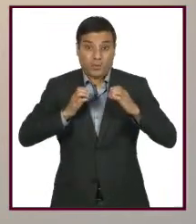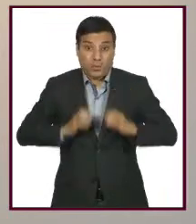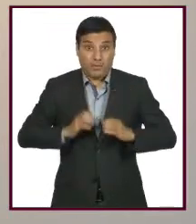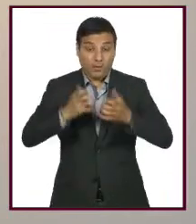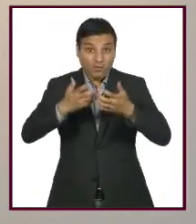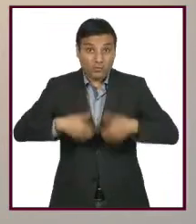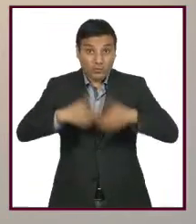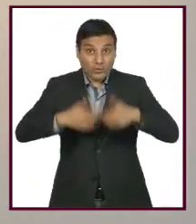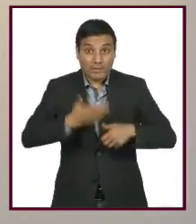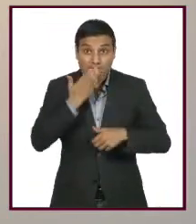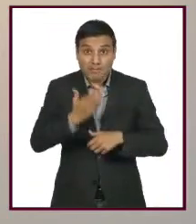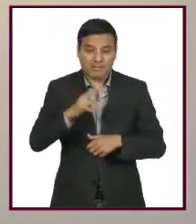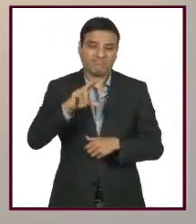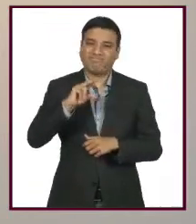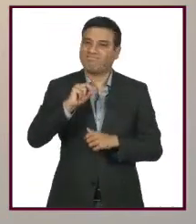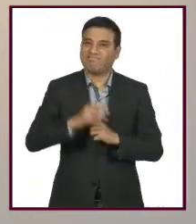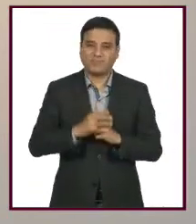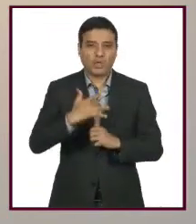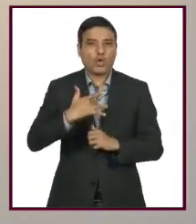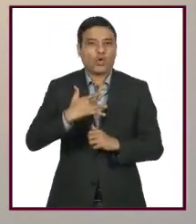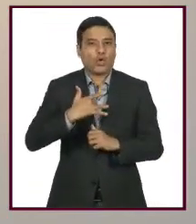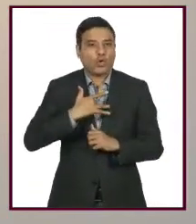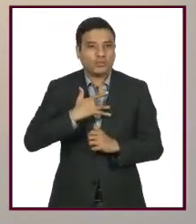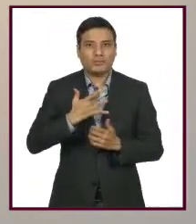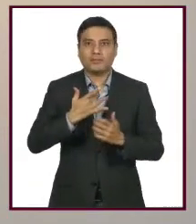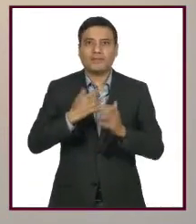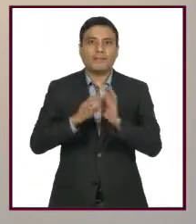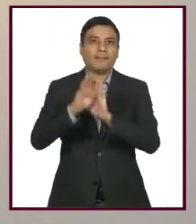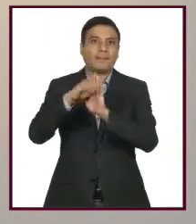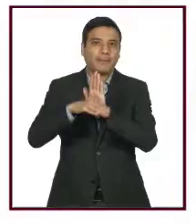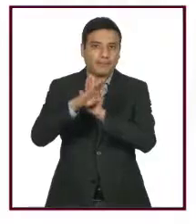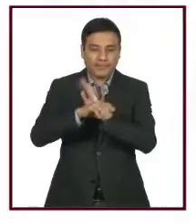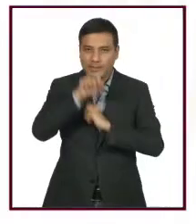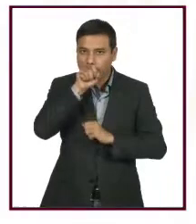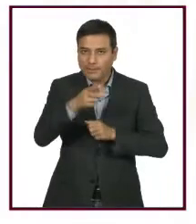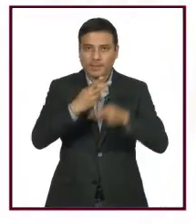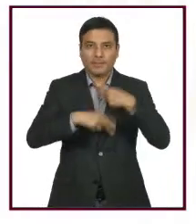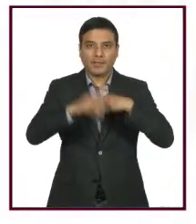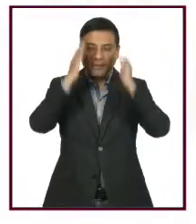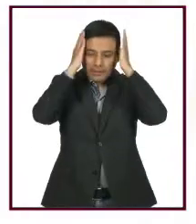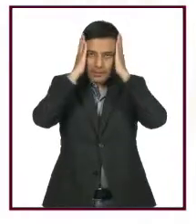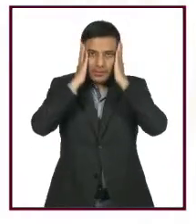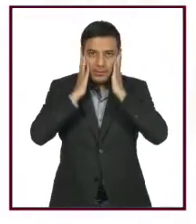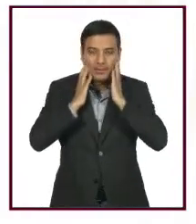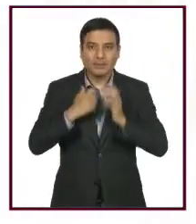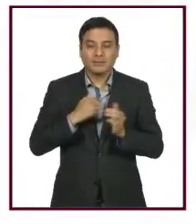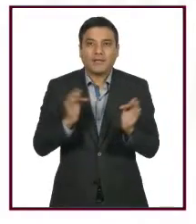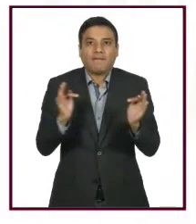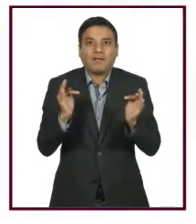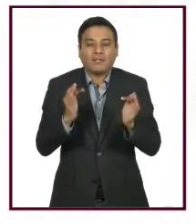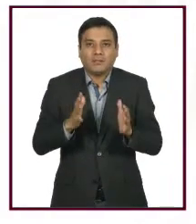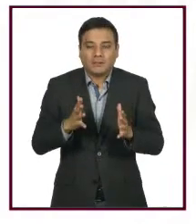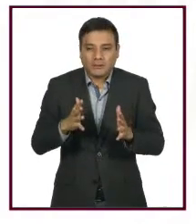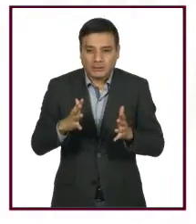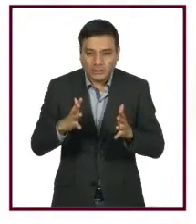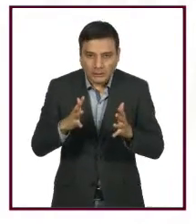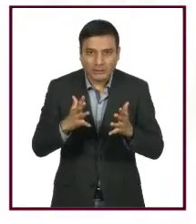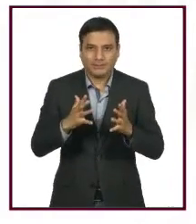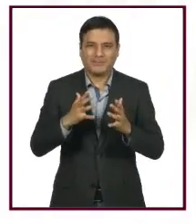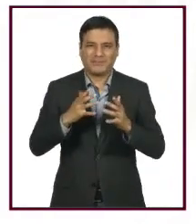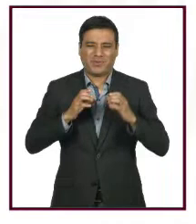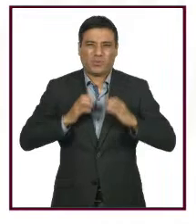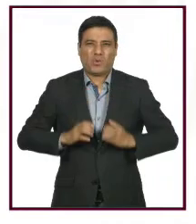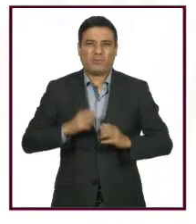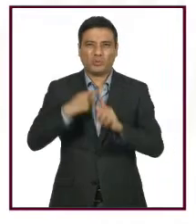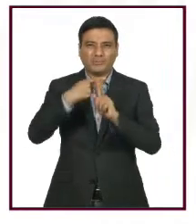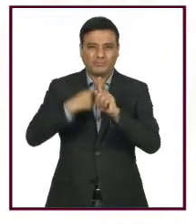También la taquicardia, las arritmias, la hipertensión, la sudoración y escalofríos por estos cambios en la temperatura corporal,